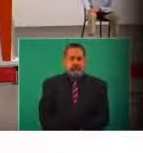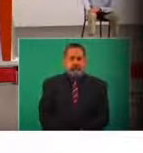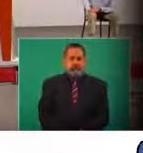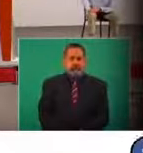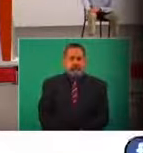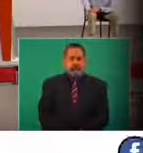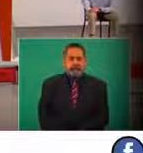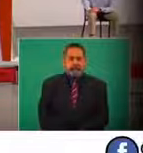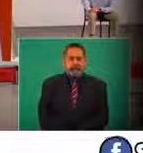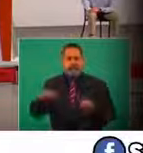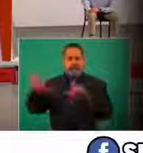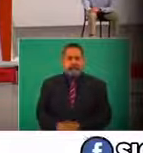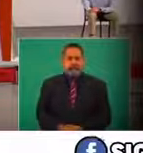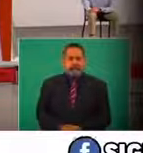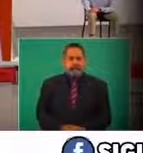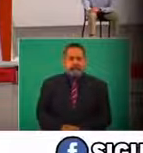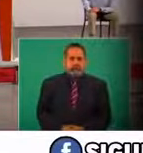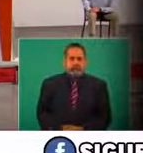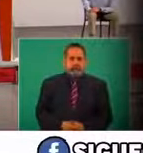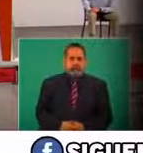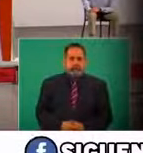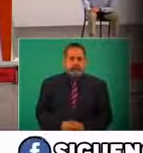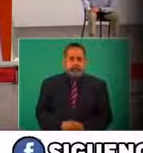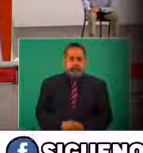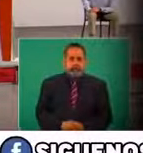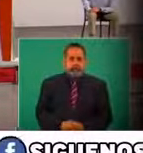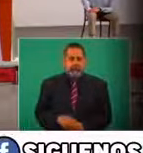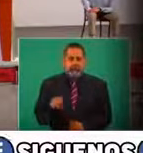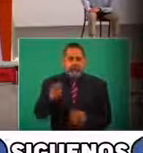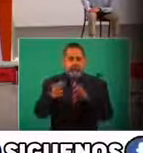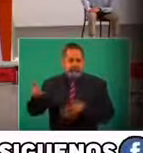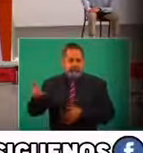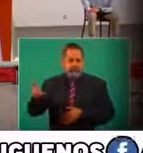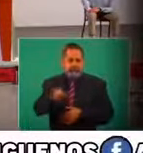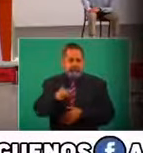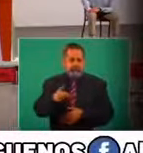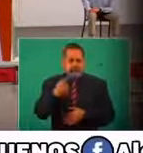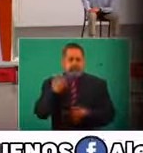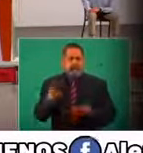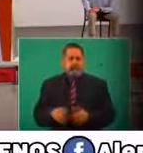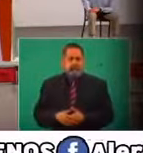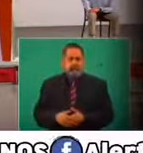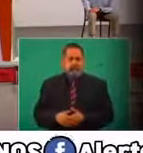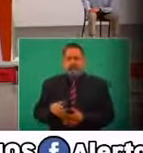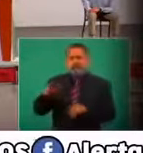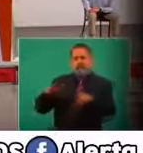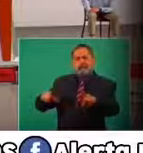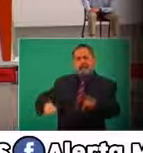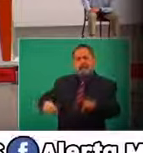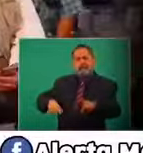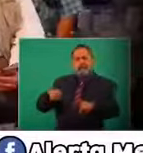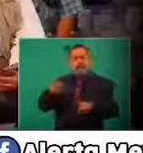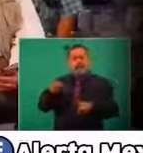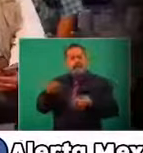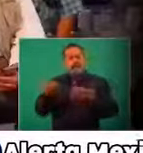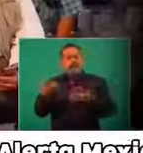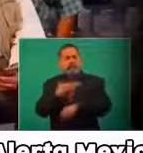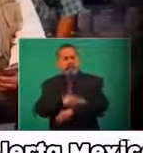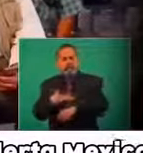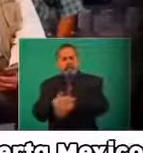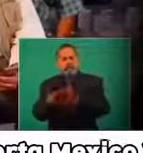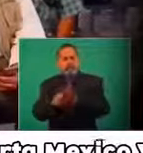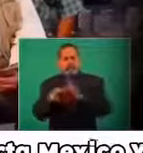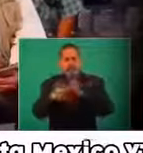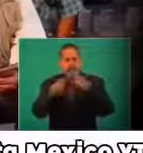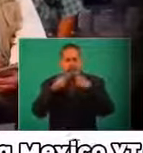comunicación. ¿No tienes la otra? Mire, entonces nos olvidamos de esto. ¿Y hasta dónde podría llegar el gobierno, presidente, para hacer realidad este padrón? Digo,